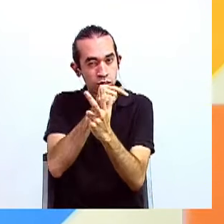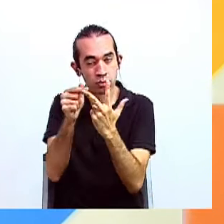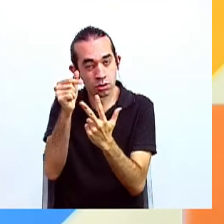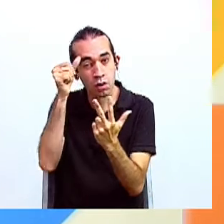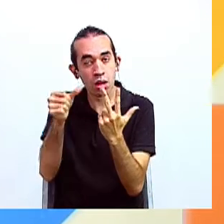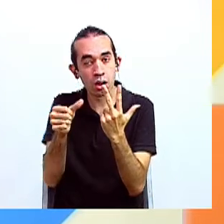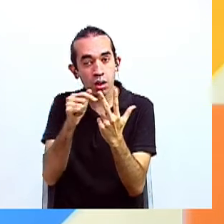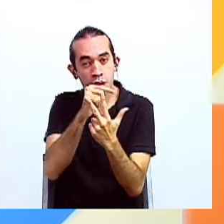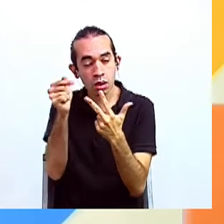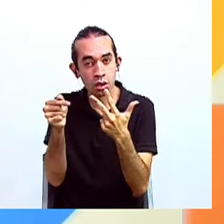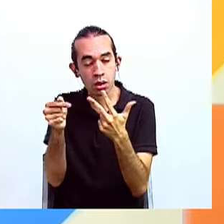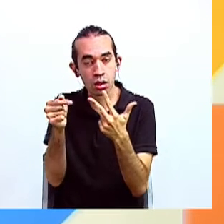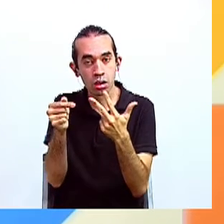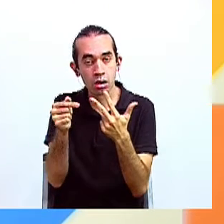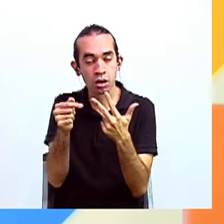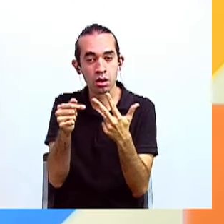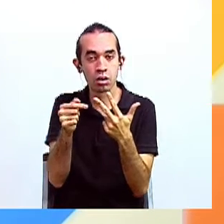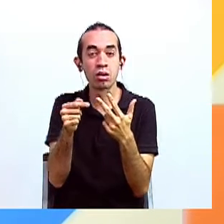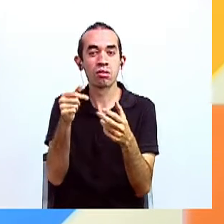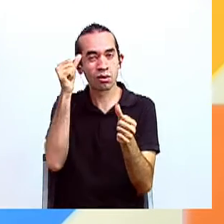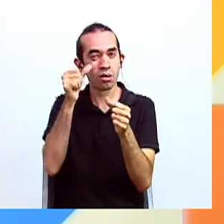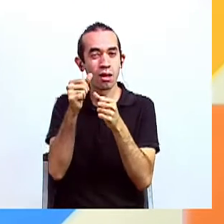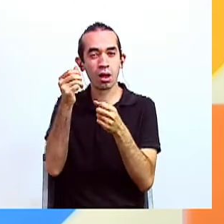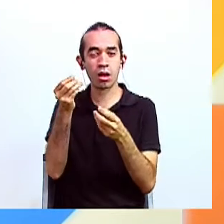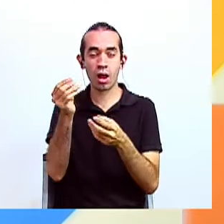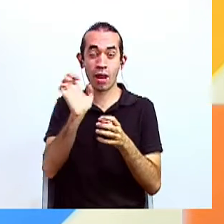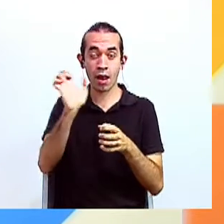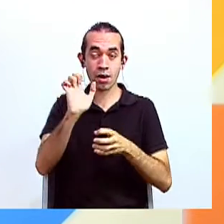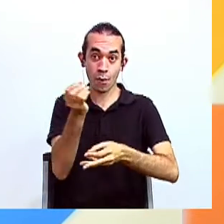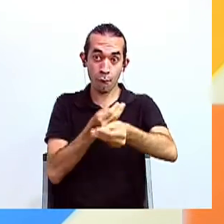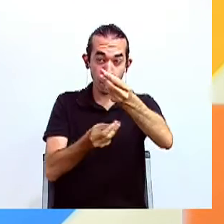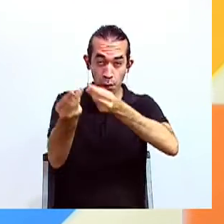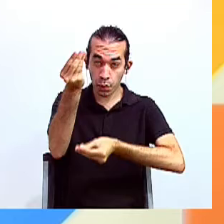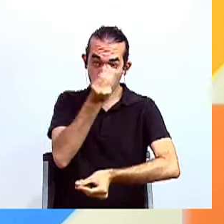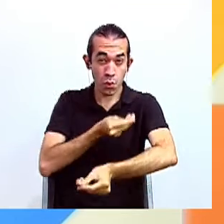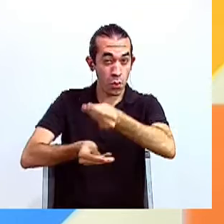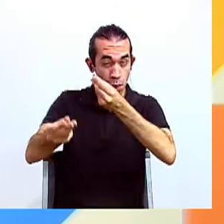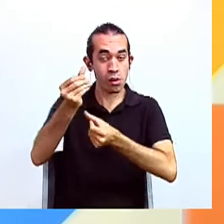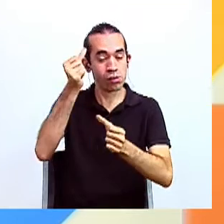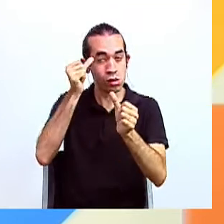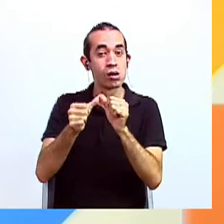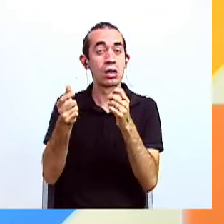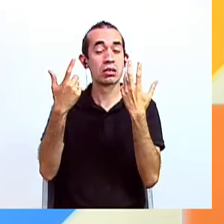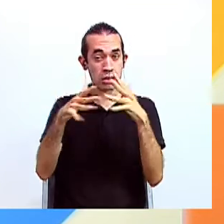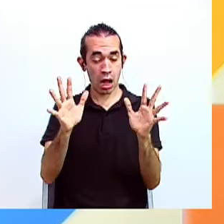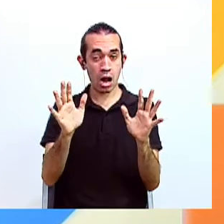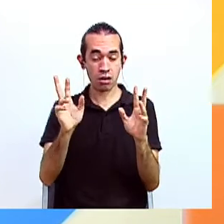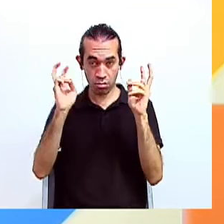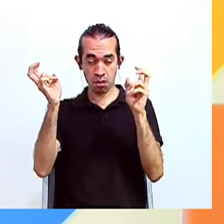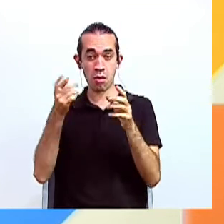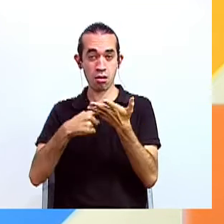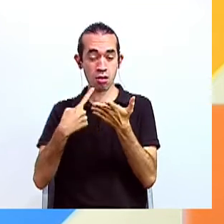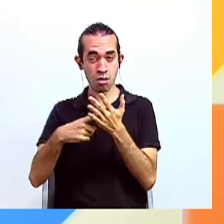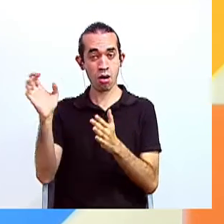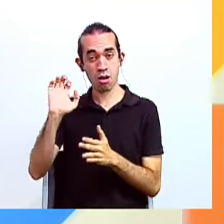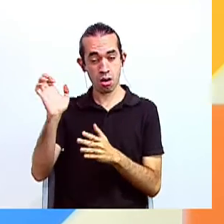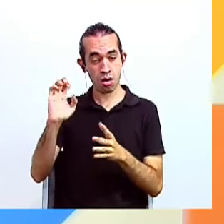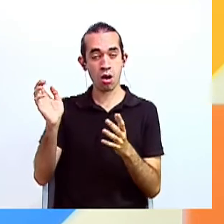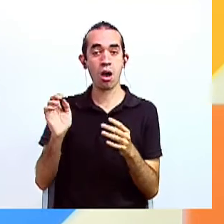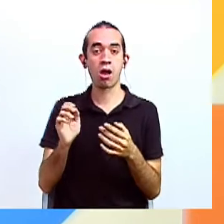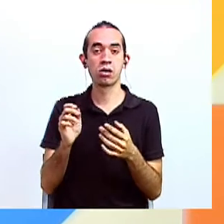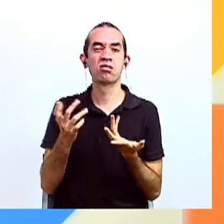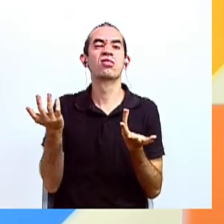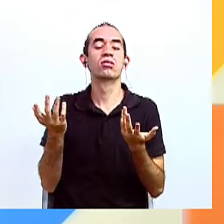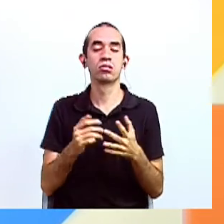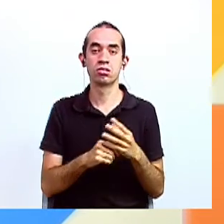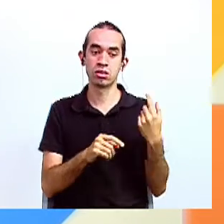Pensémoslos. ¿Y el flujo de la energía? ¿Se acuerdan que también hablamos un poco de la energía? ¿Cómo fluye la energía